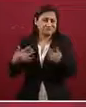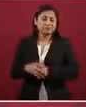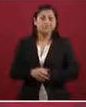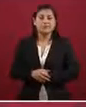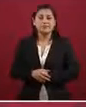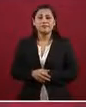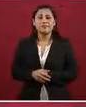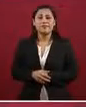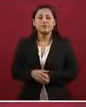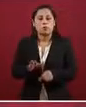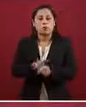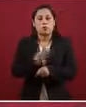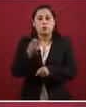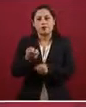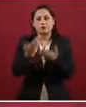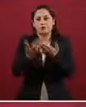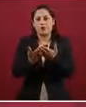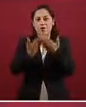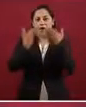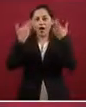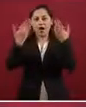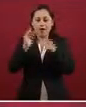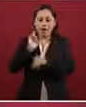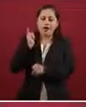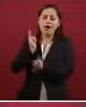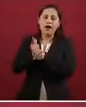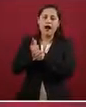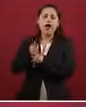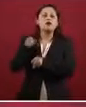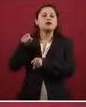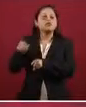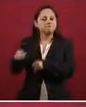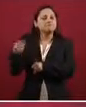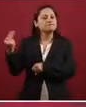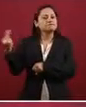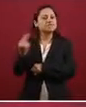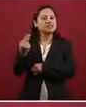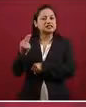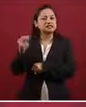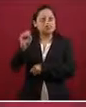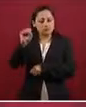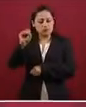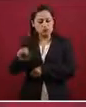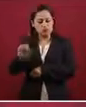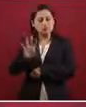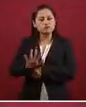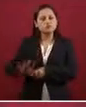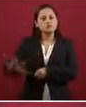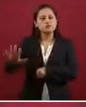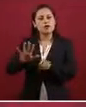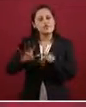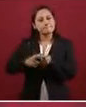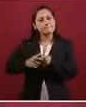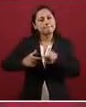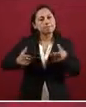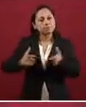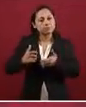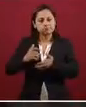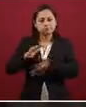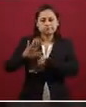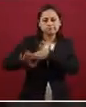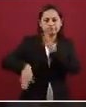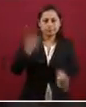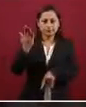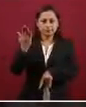planes para impulsar el desarrollo del sureste, y lo que queremos no es que